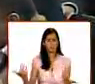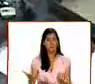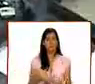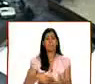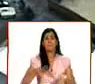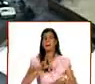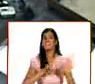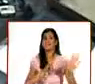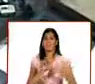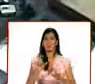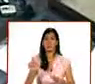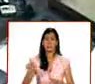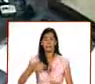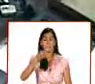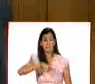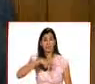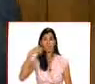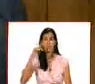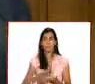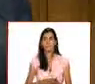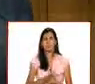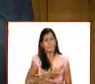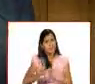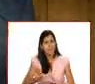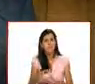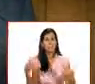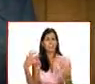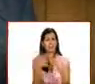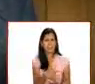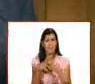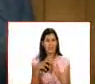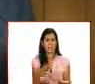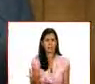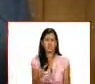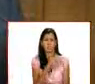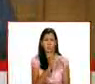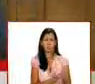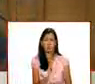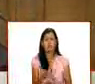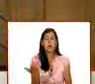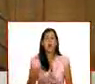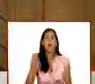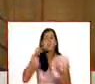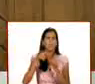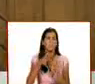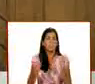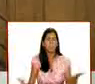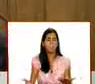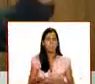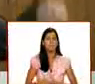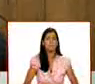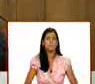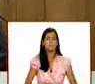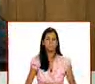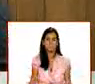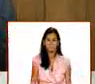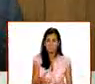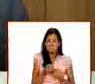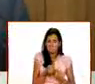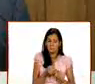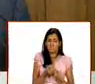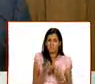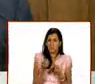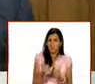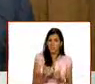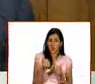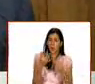600 personas asesinadas. Ya basta de esa guerra expansionista cuyo objeto fundamental es apoderarse de los